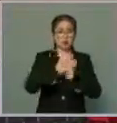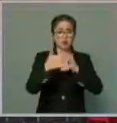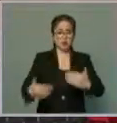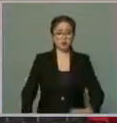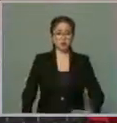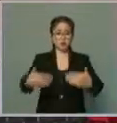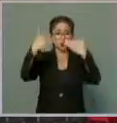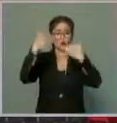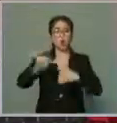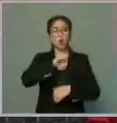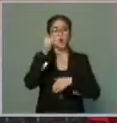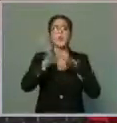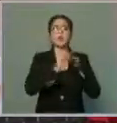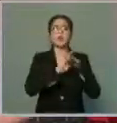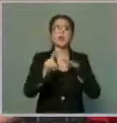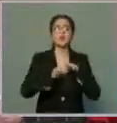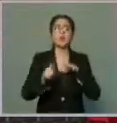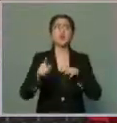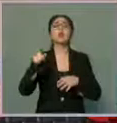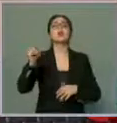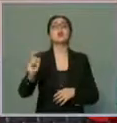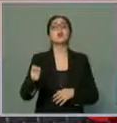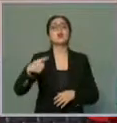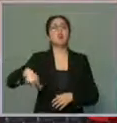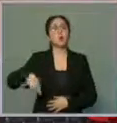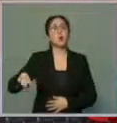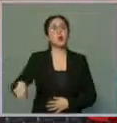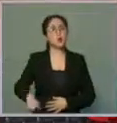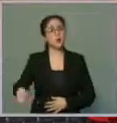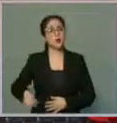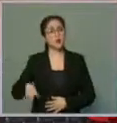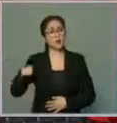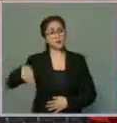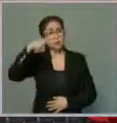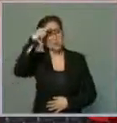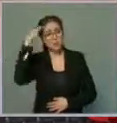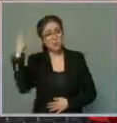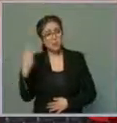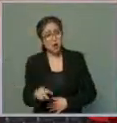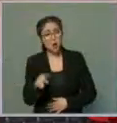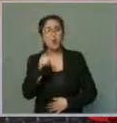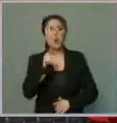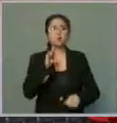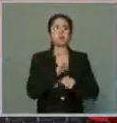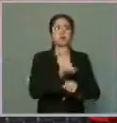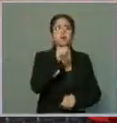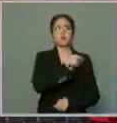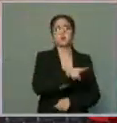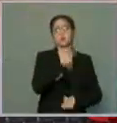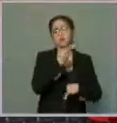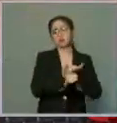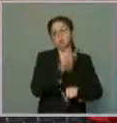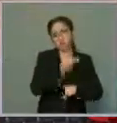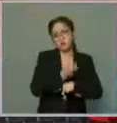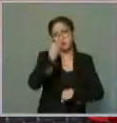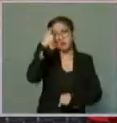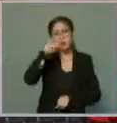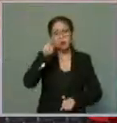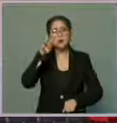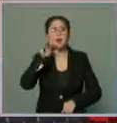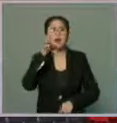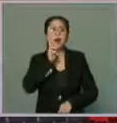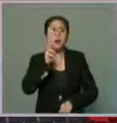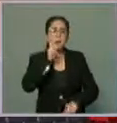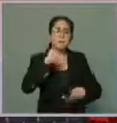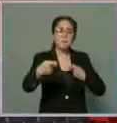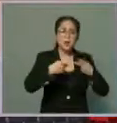anuncio que se acaba de dar, tanto el gobierno de México, respaldado por el gobierno de Estados Unidos, para crear un plan de desarrollo